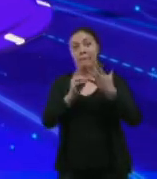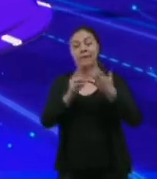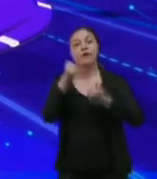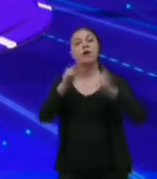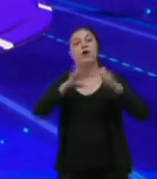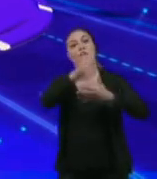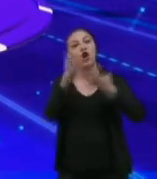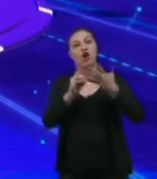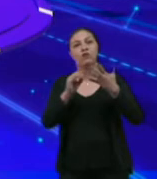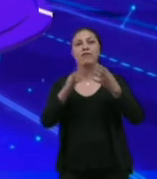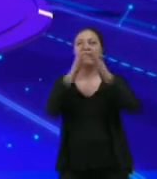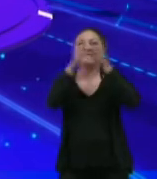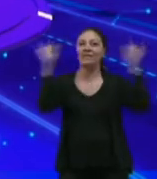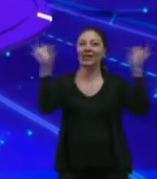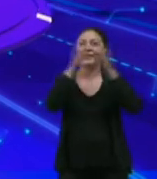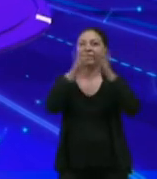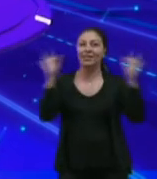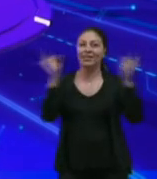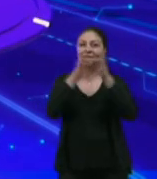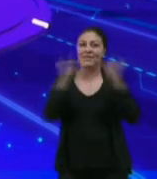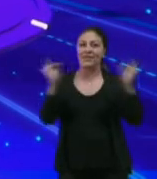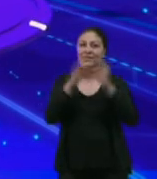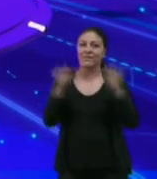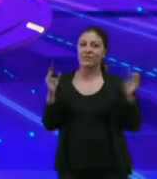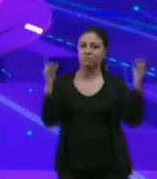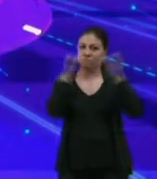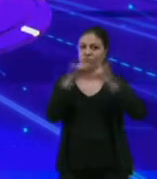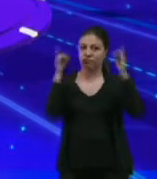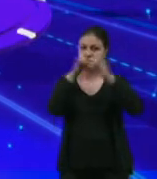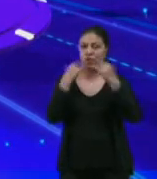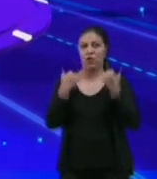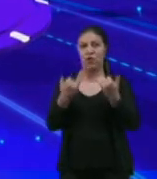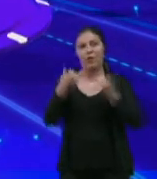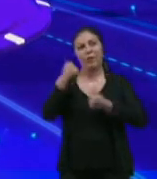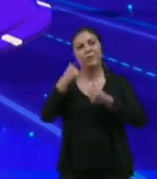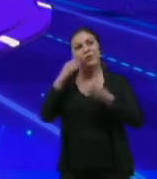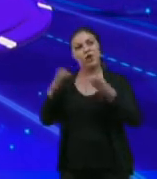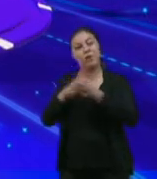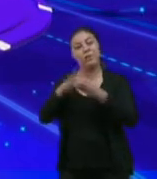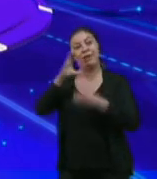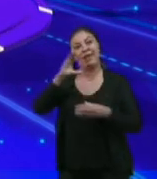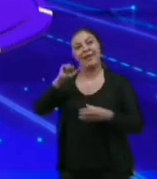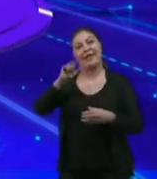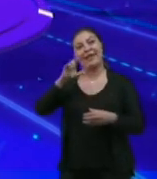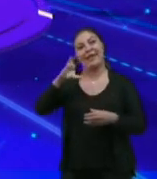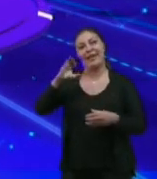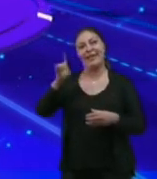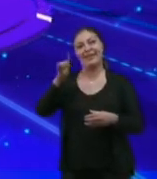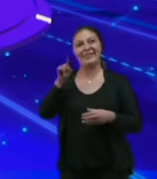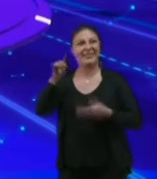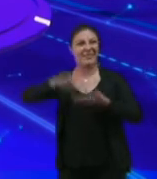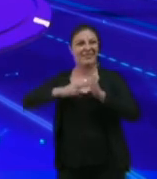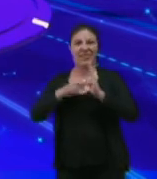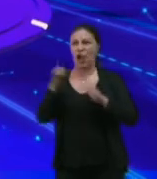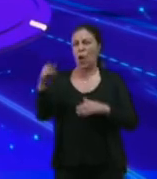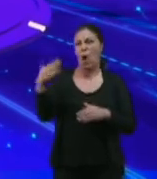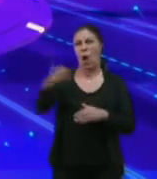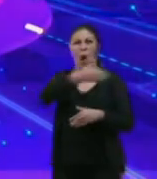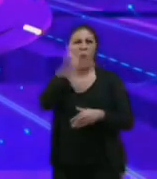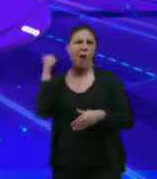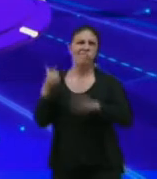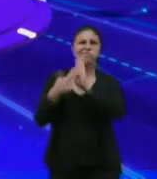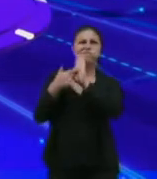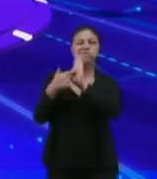o las frases para resaltar en la charla de los cracks en la conversación con los cracks primero los